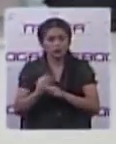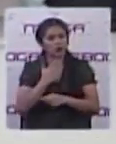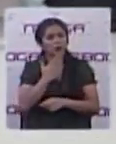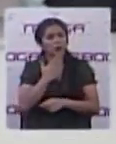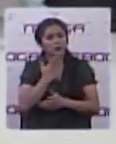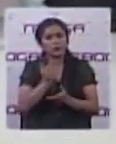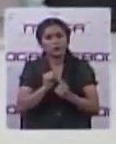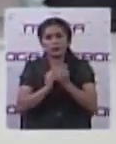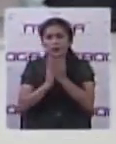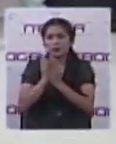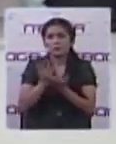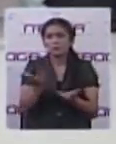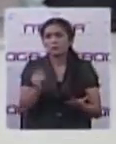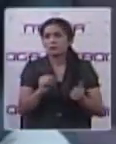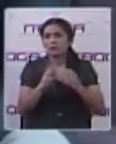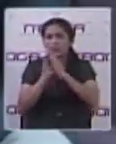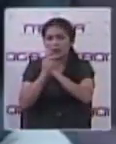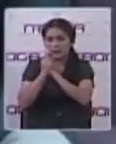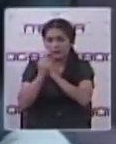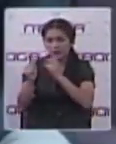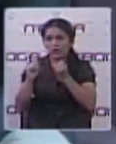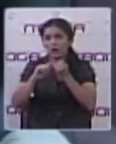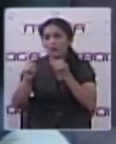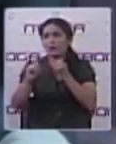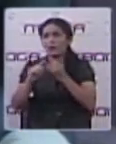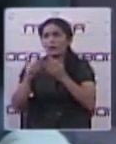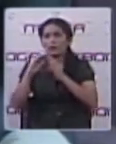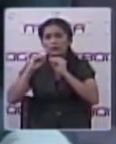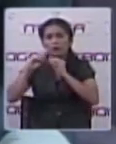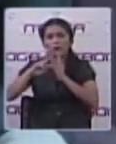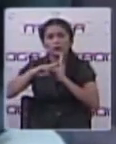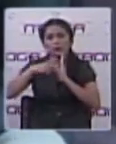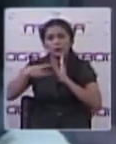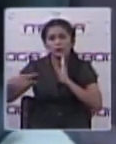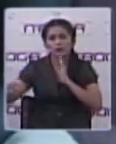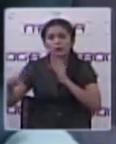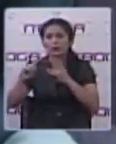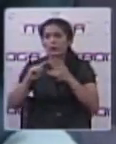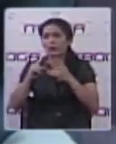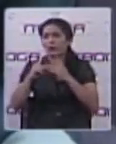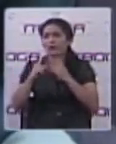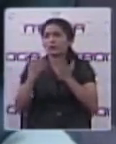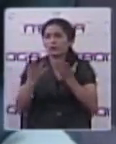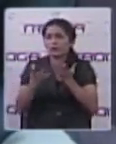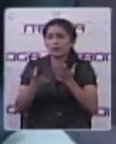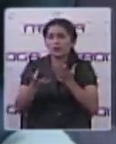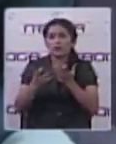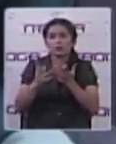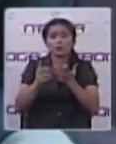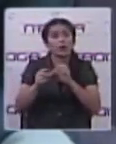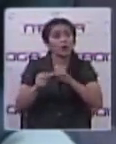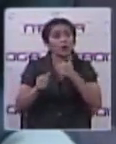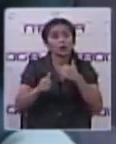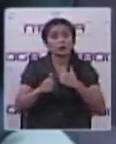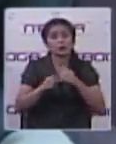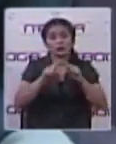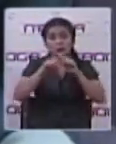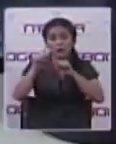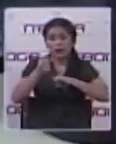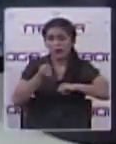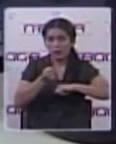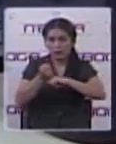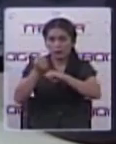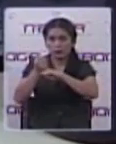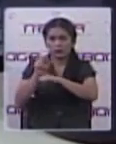Acompañamiento, tecnología, capacitación, REC, una red de apoyo. Somos más de